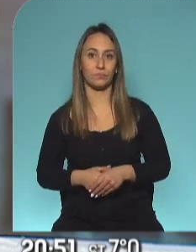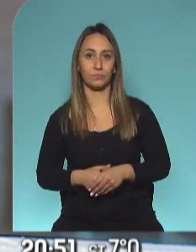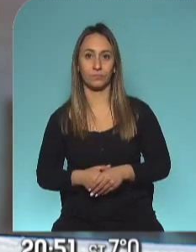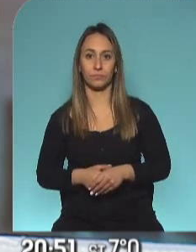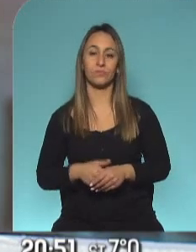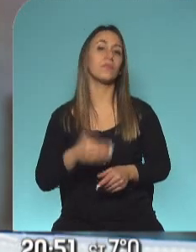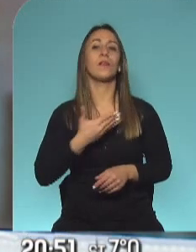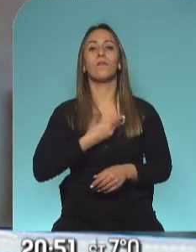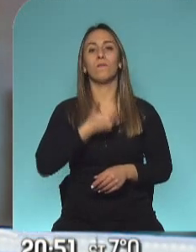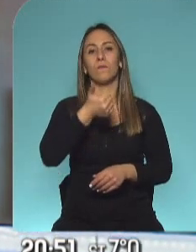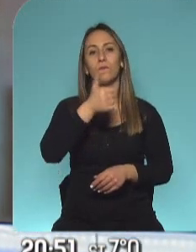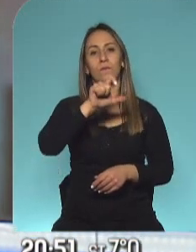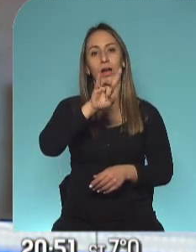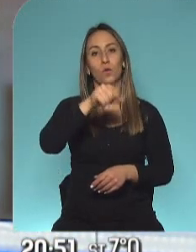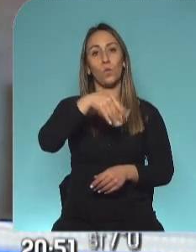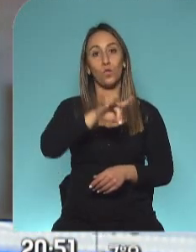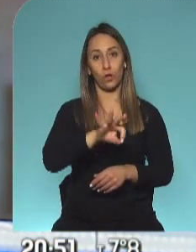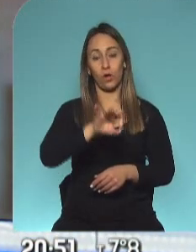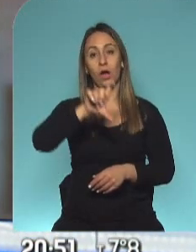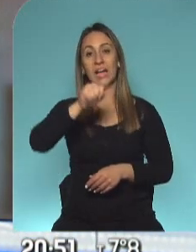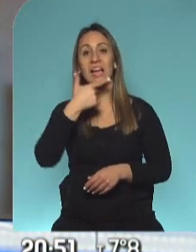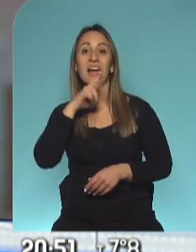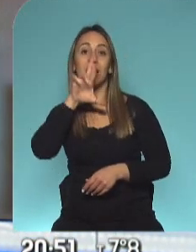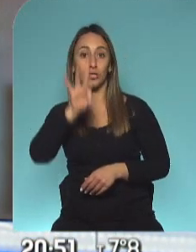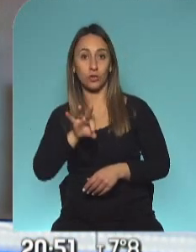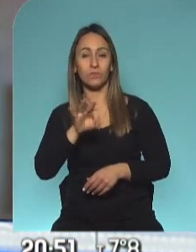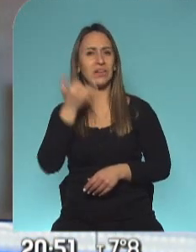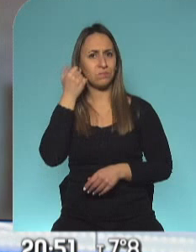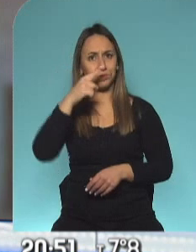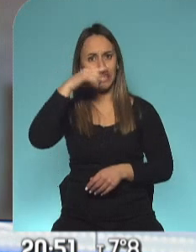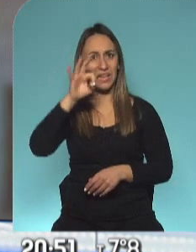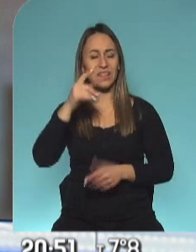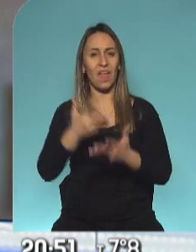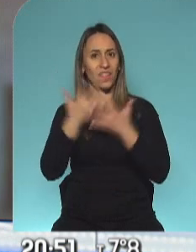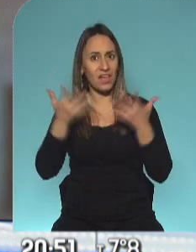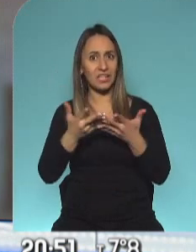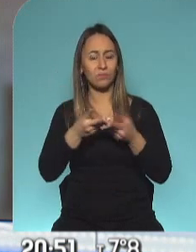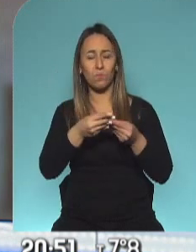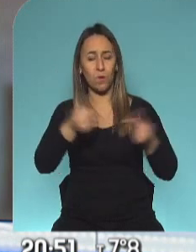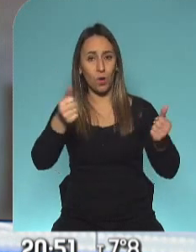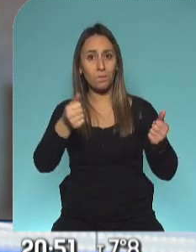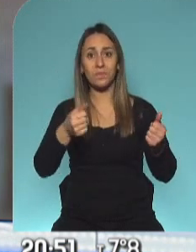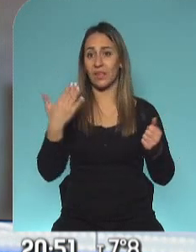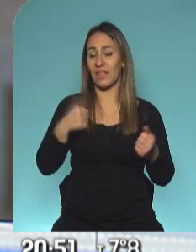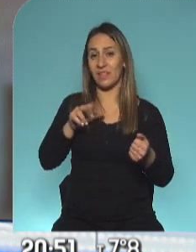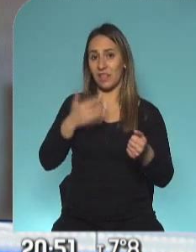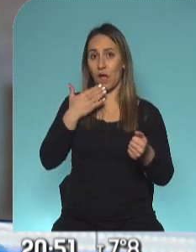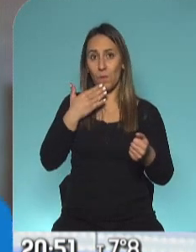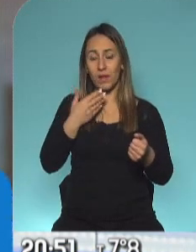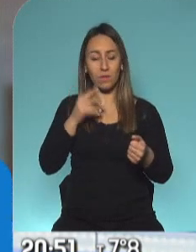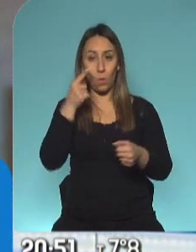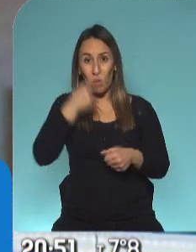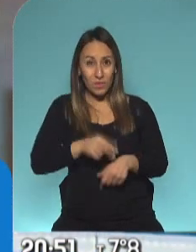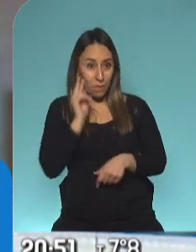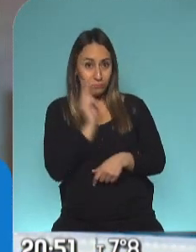Facundo Astudillo Castro sigue desaparecido. Más de 70 días lleva, desde el 30 de abril, que fue la última vez que lo vieron, y la familia apunta